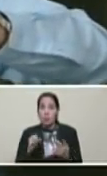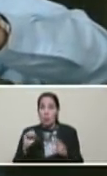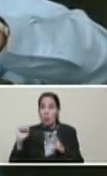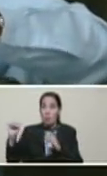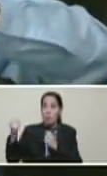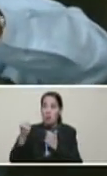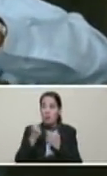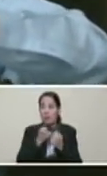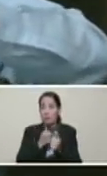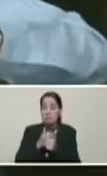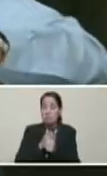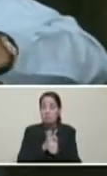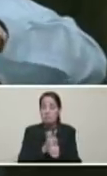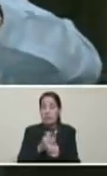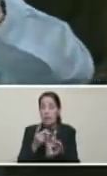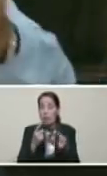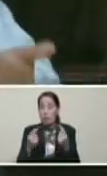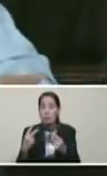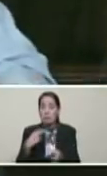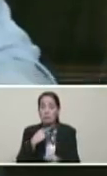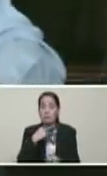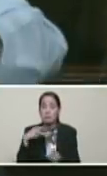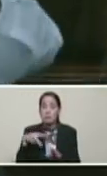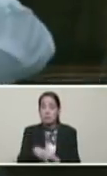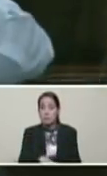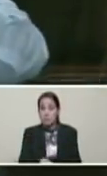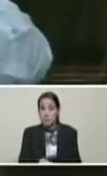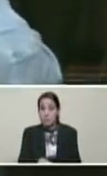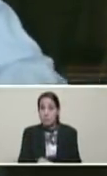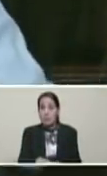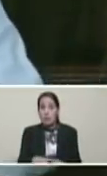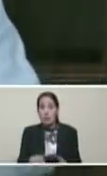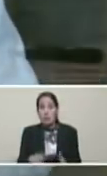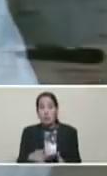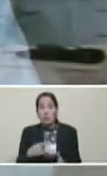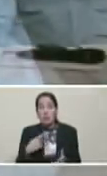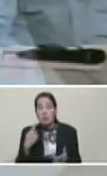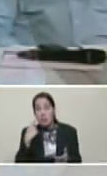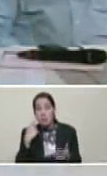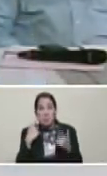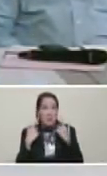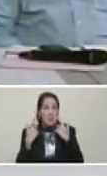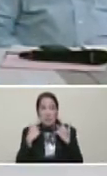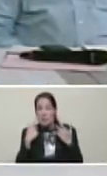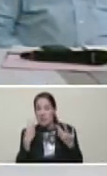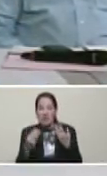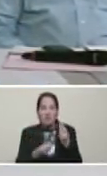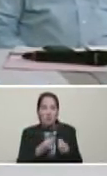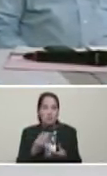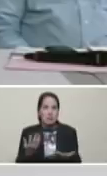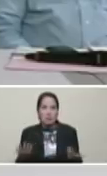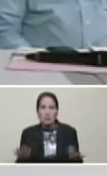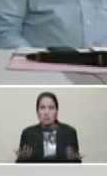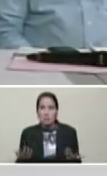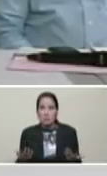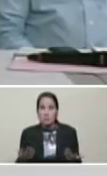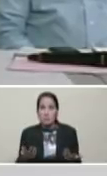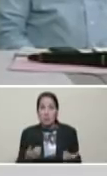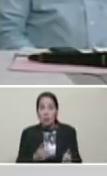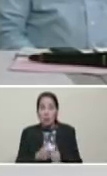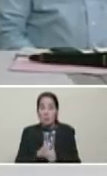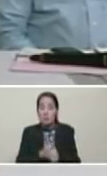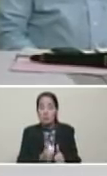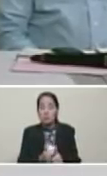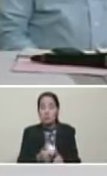persecución económica y financiera del imperialismo en una persecución en una persecución cruel